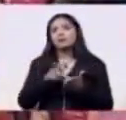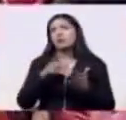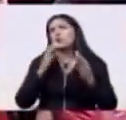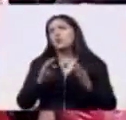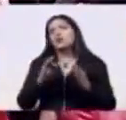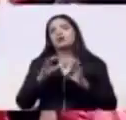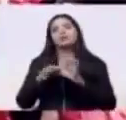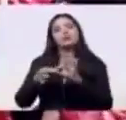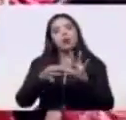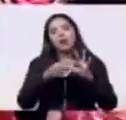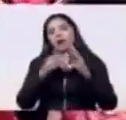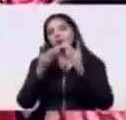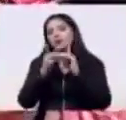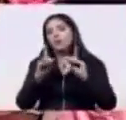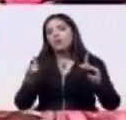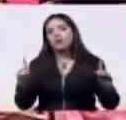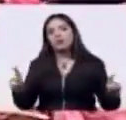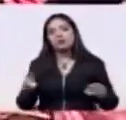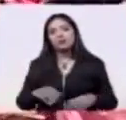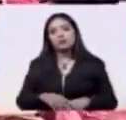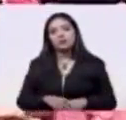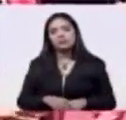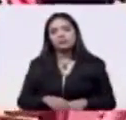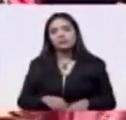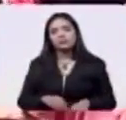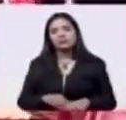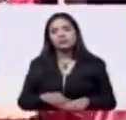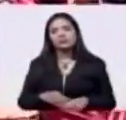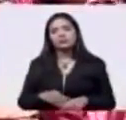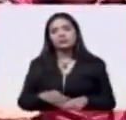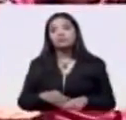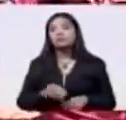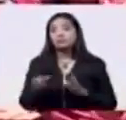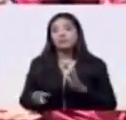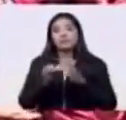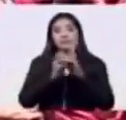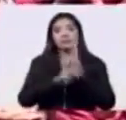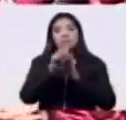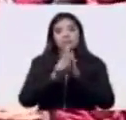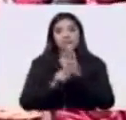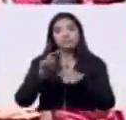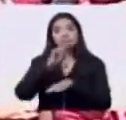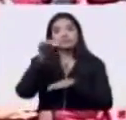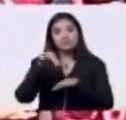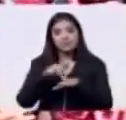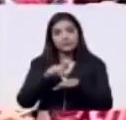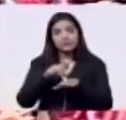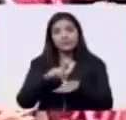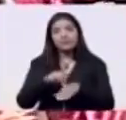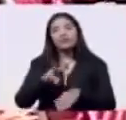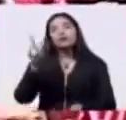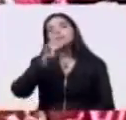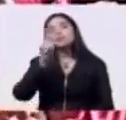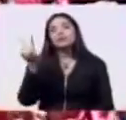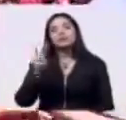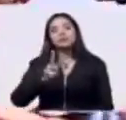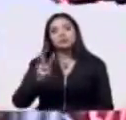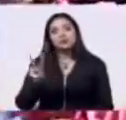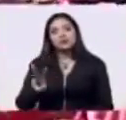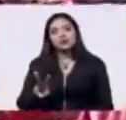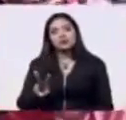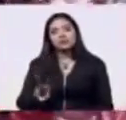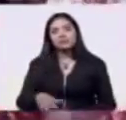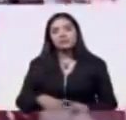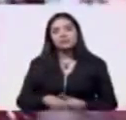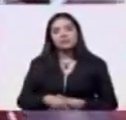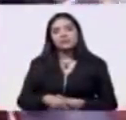más democrático que incluye nuestra Constitución Nacional, nuestra Constitución de la República Bolivariana de Venezuela. Y